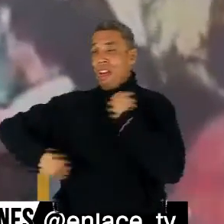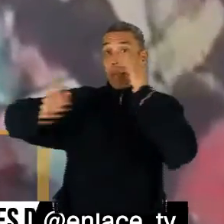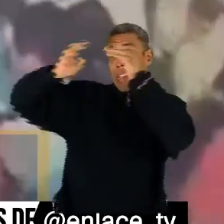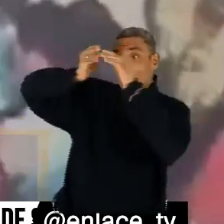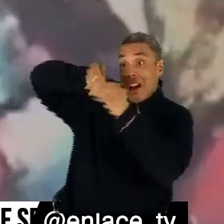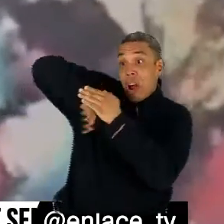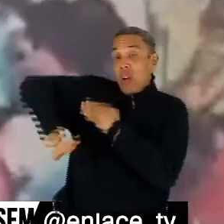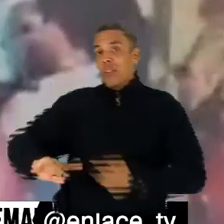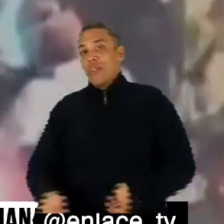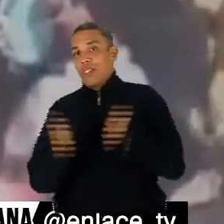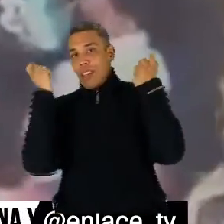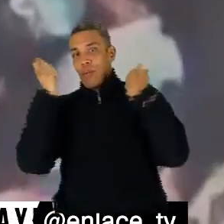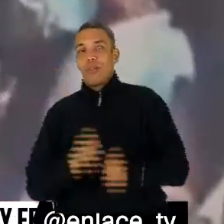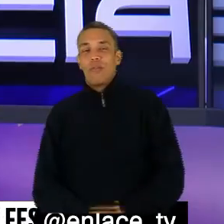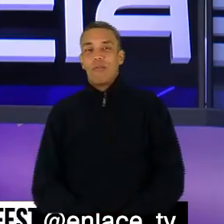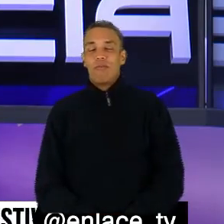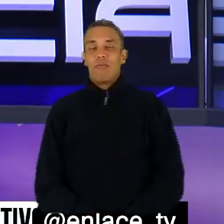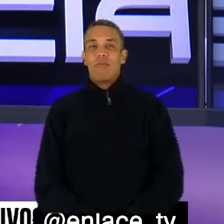sufrió consecuencias.